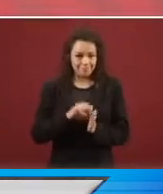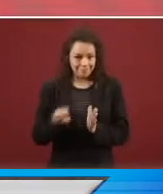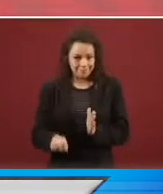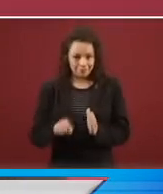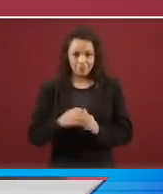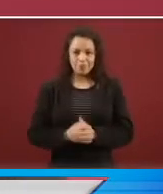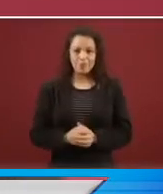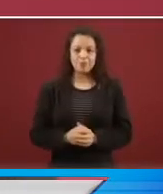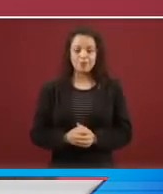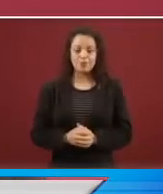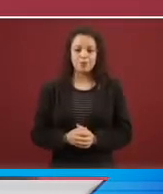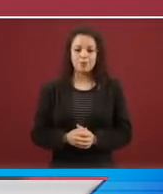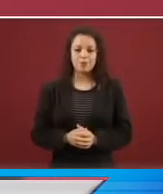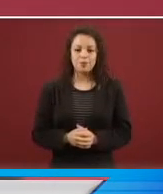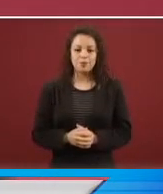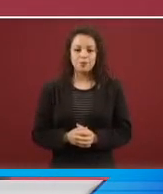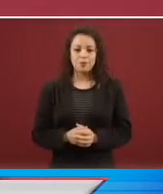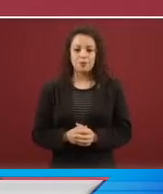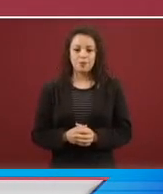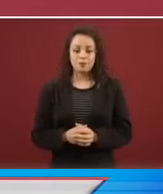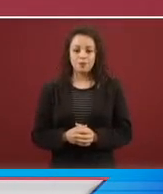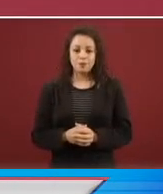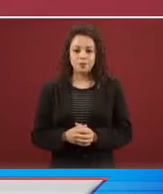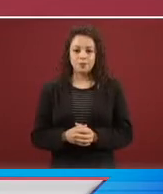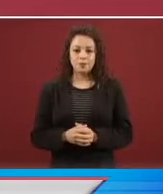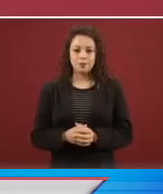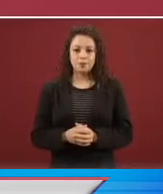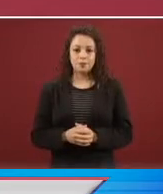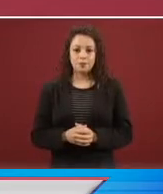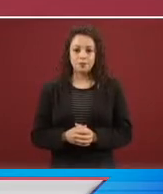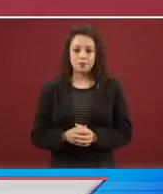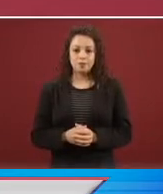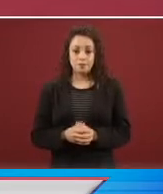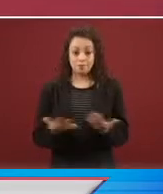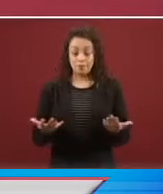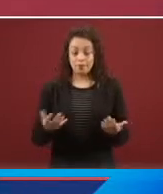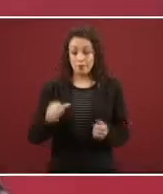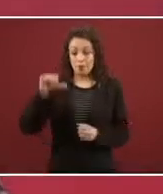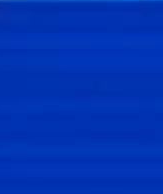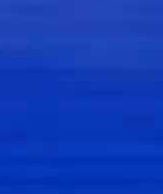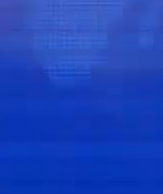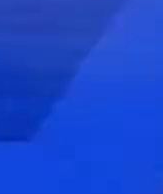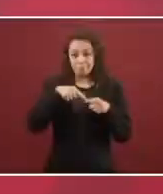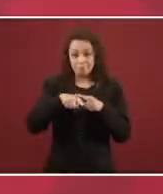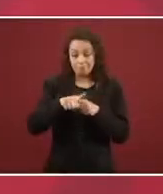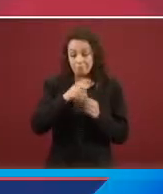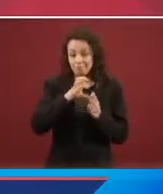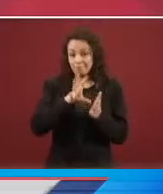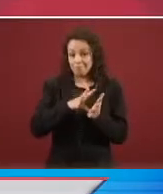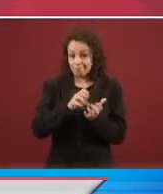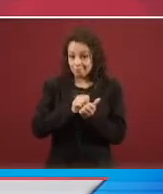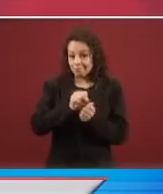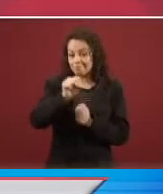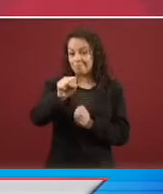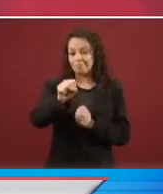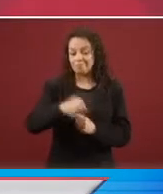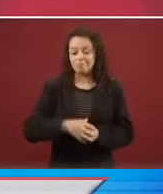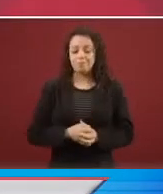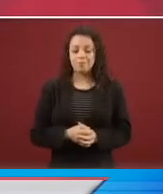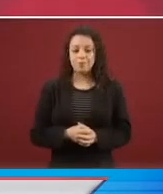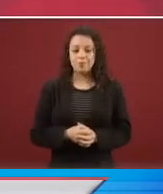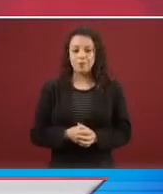se entrega de manera directa, con lo que se evitan actos de corrupción y que se diluya el presupuesto. Acuerdo de